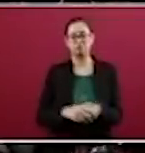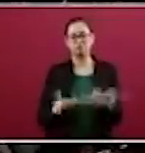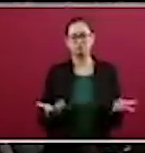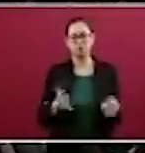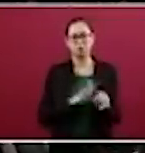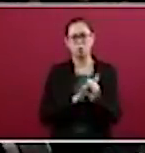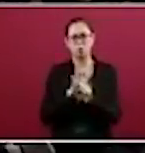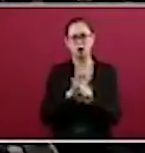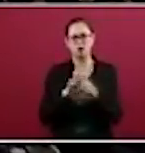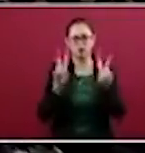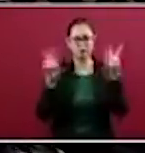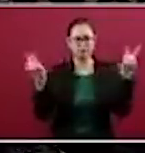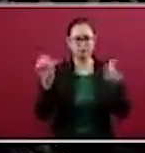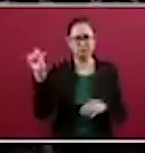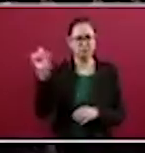vamos a